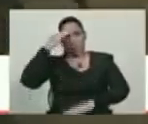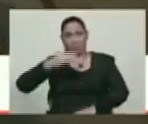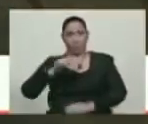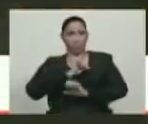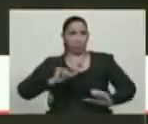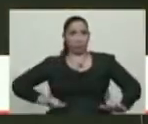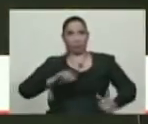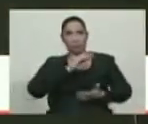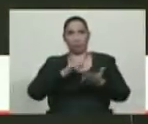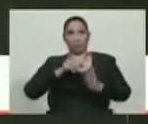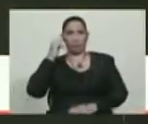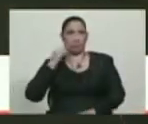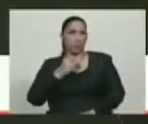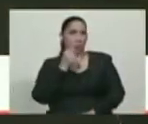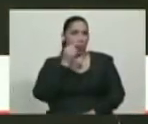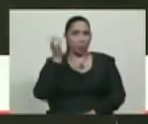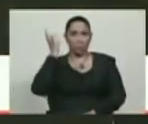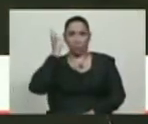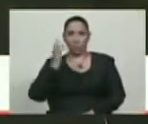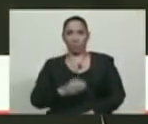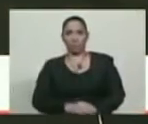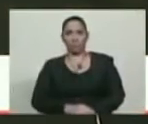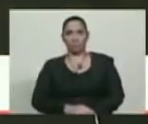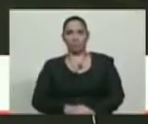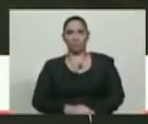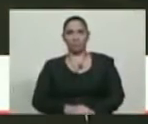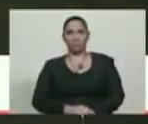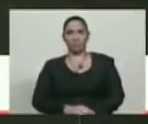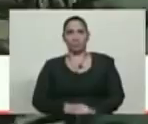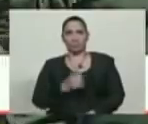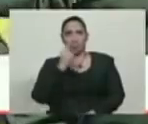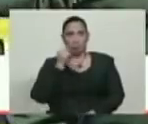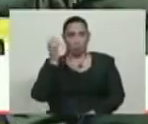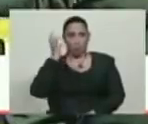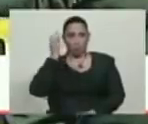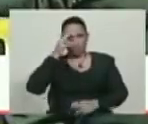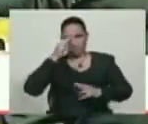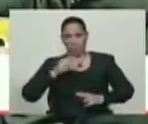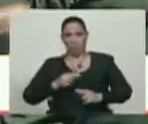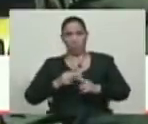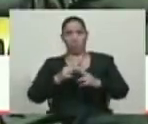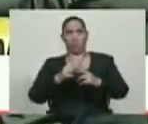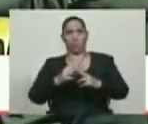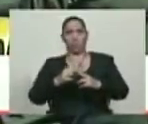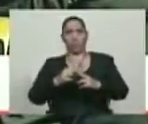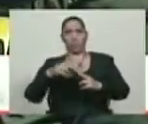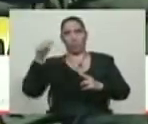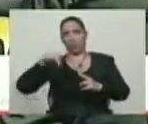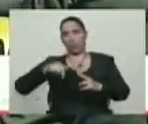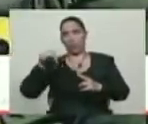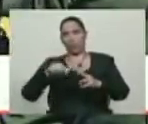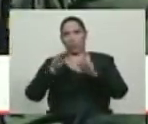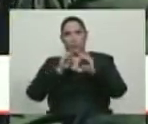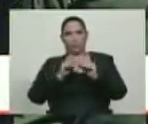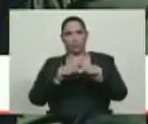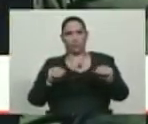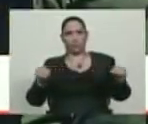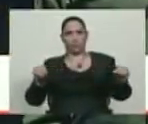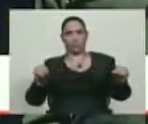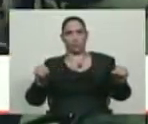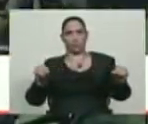Bolivariana, hombres y mujeres de Carrubio, hombres y mujeres de honor, hoy en este terreno, en